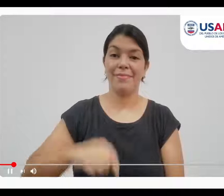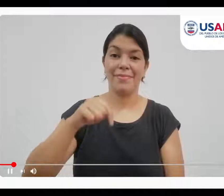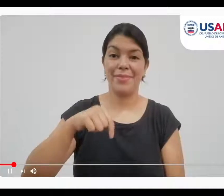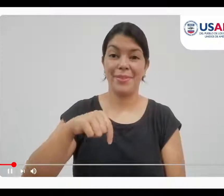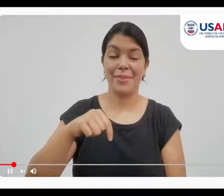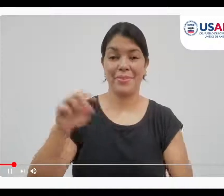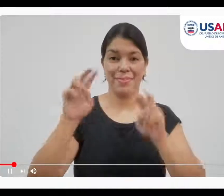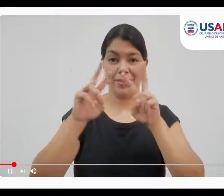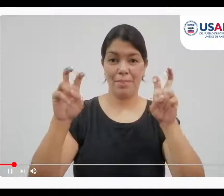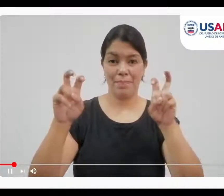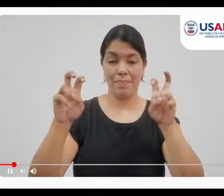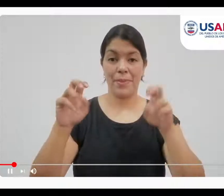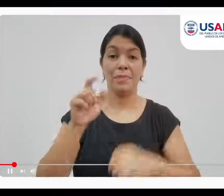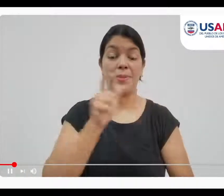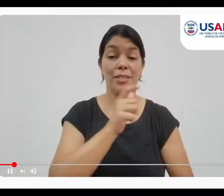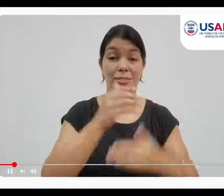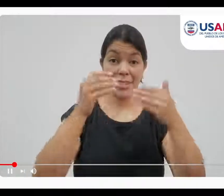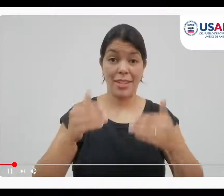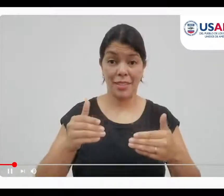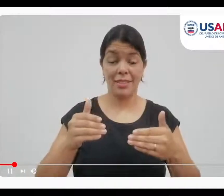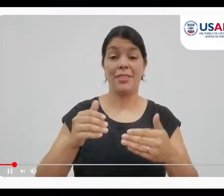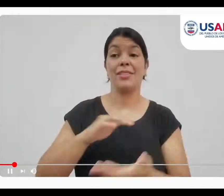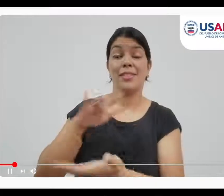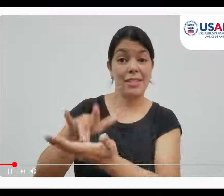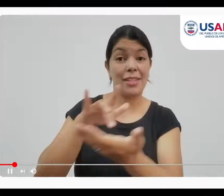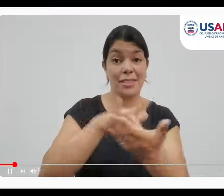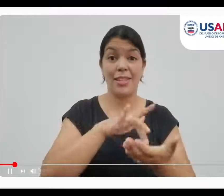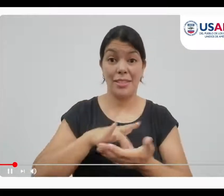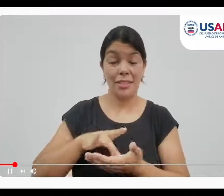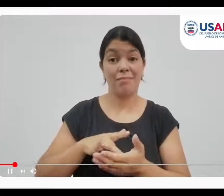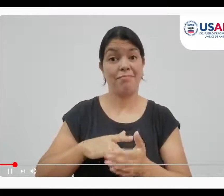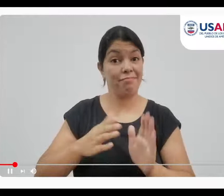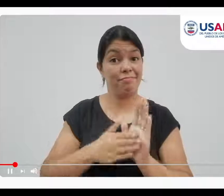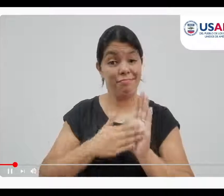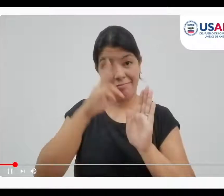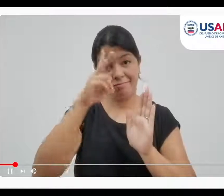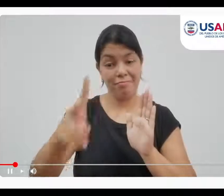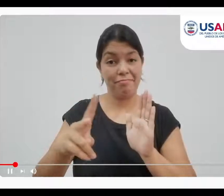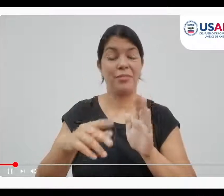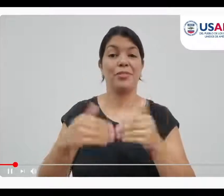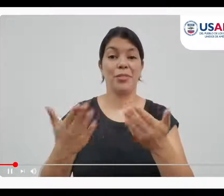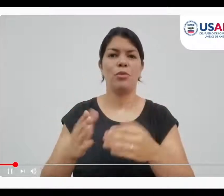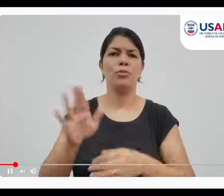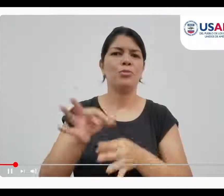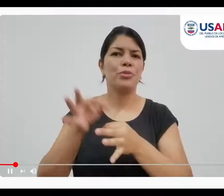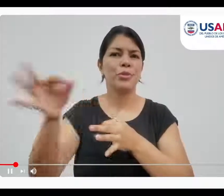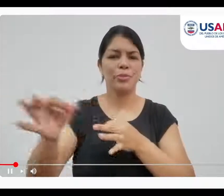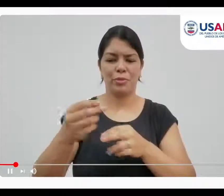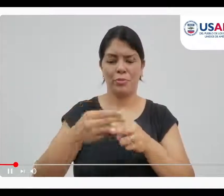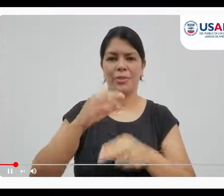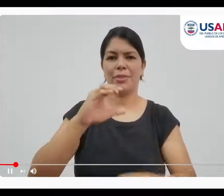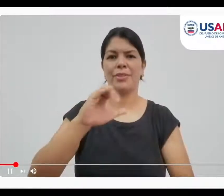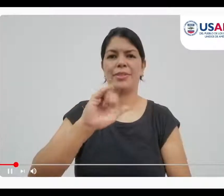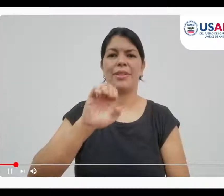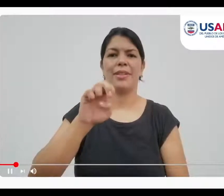El día de hoy vamos a hablar acerca de la garantía de la participación en diferentes espacios de las personas con discapacidad en el municipio de